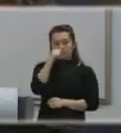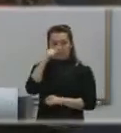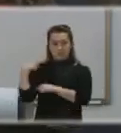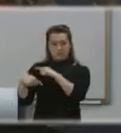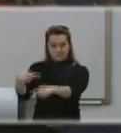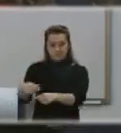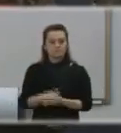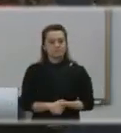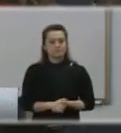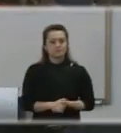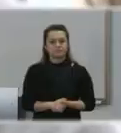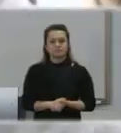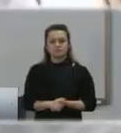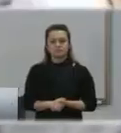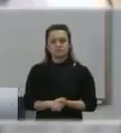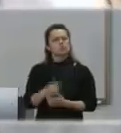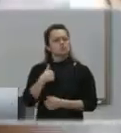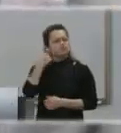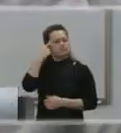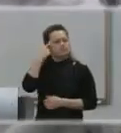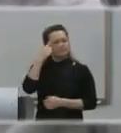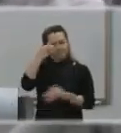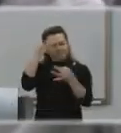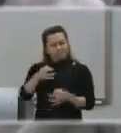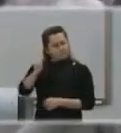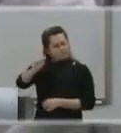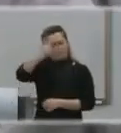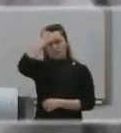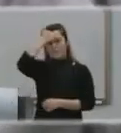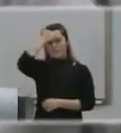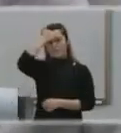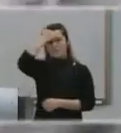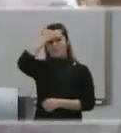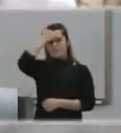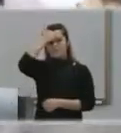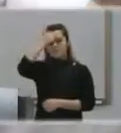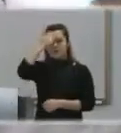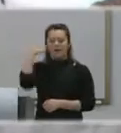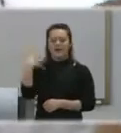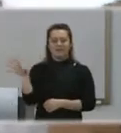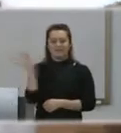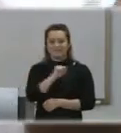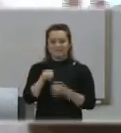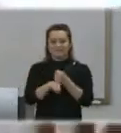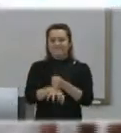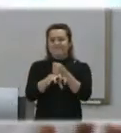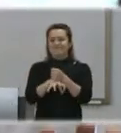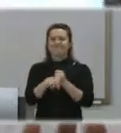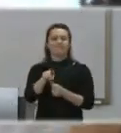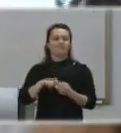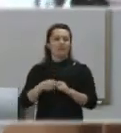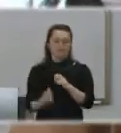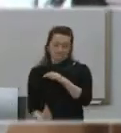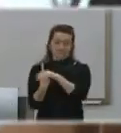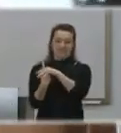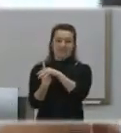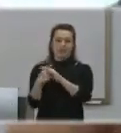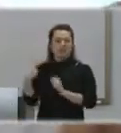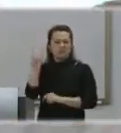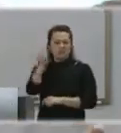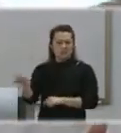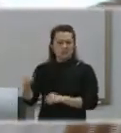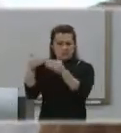Yo creo que hay uno que es fundamental y creería que es una de las raíces del problema y es que a las personas con discapacidad se las